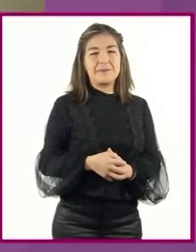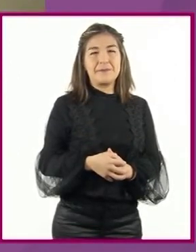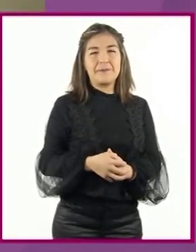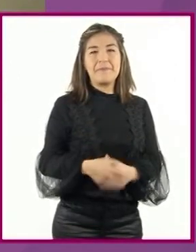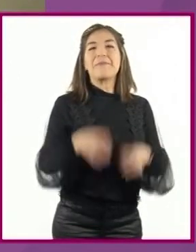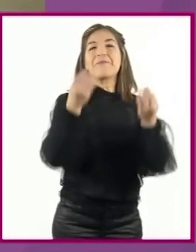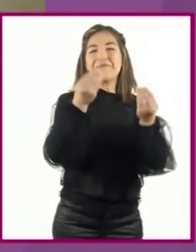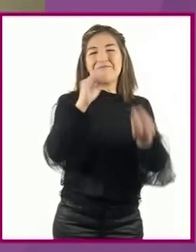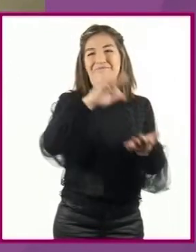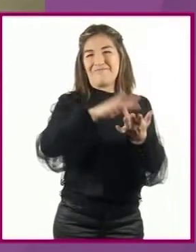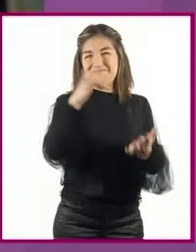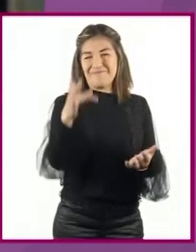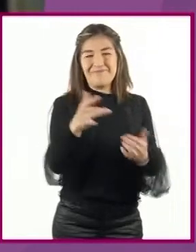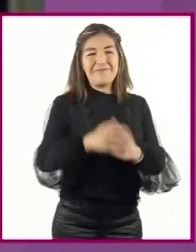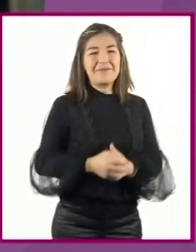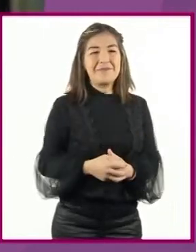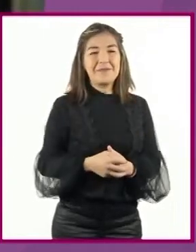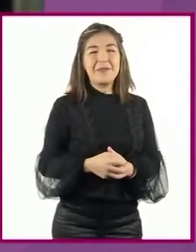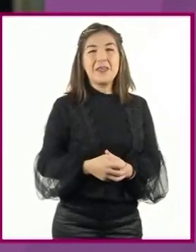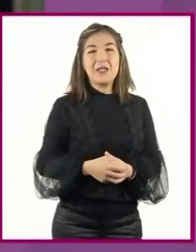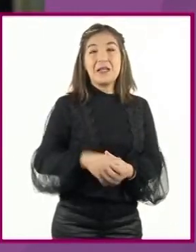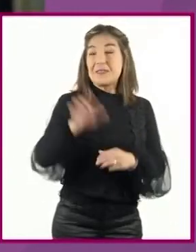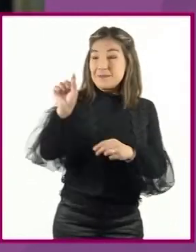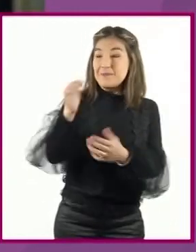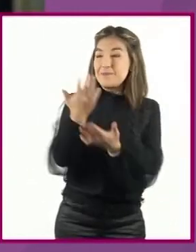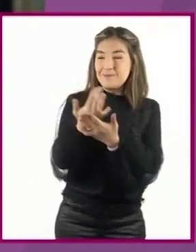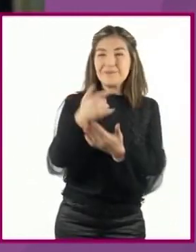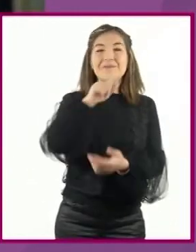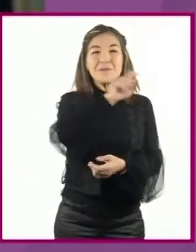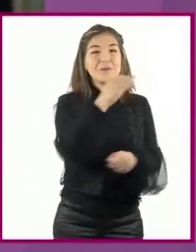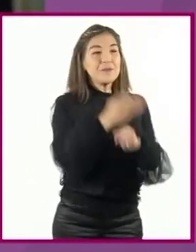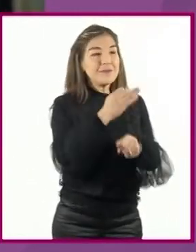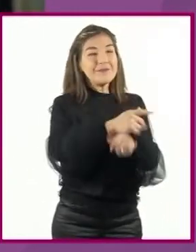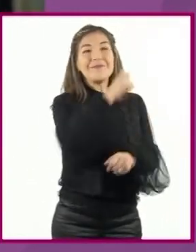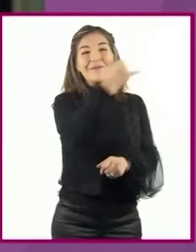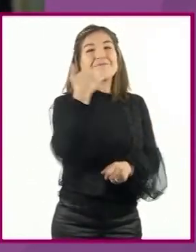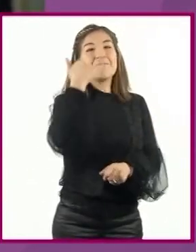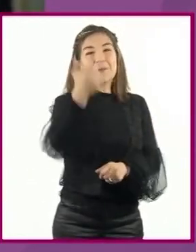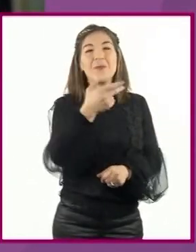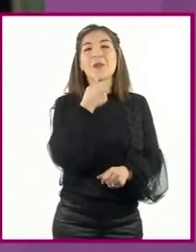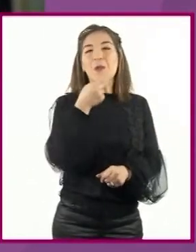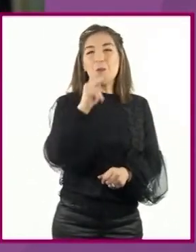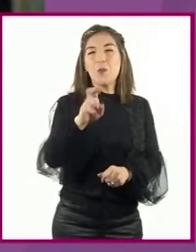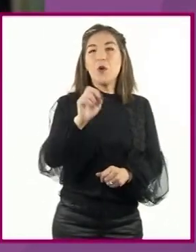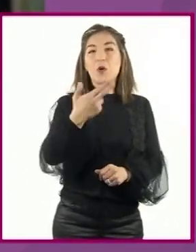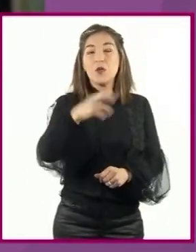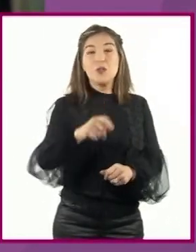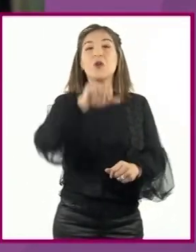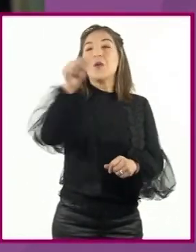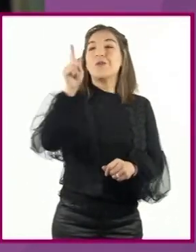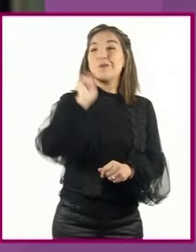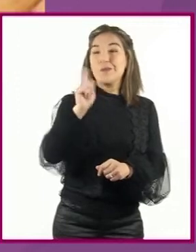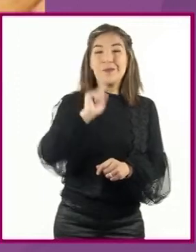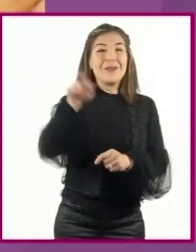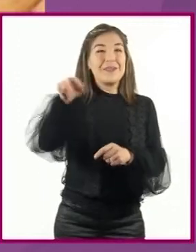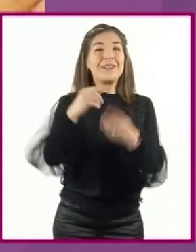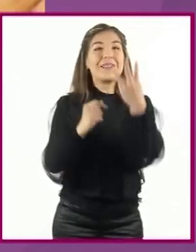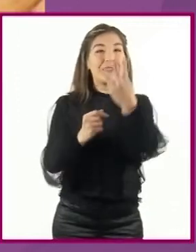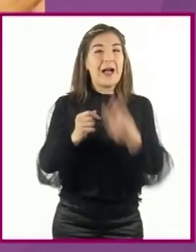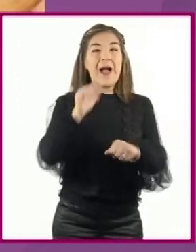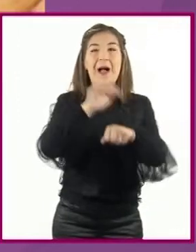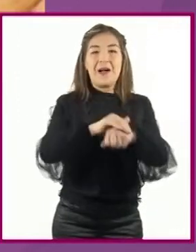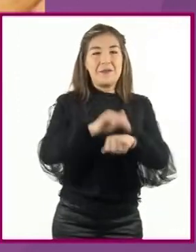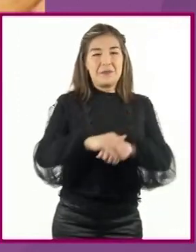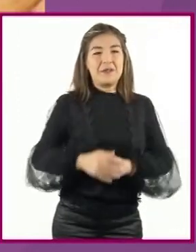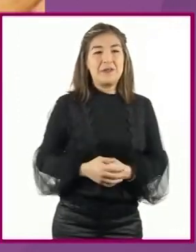Muchas gracias, don Uriel. Espérame, Emma. Me acaba de marcar otra vez Poncho para avisarme que Esther va a llegar con otras 3 amigas.